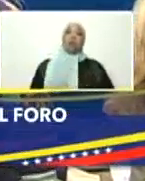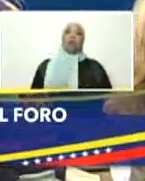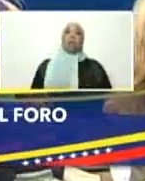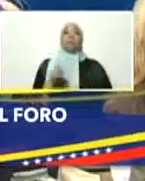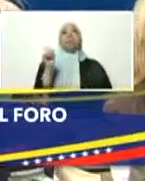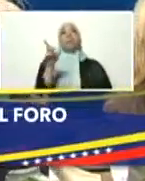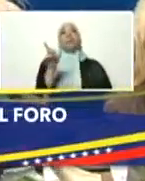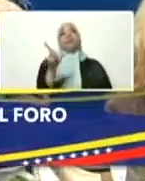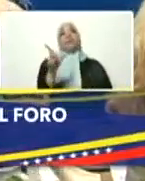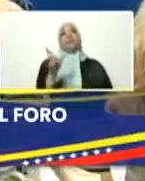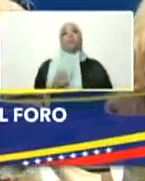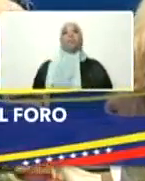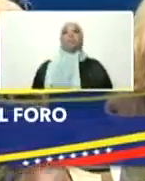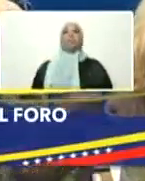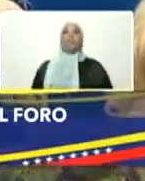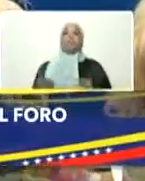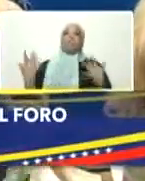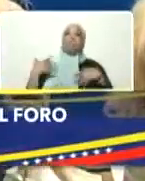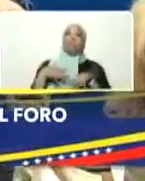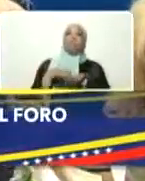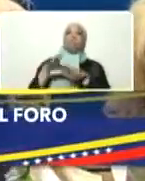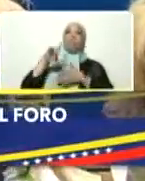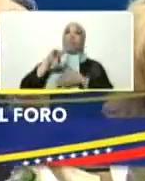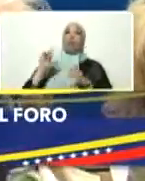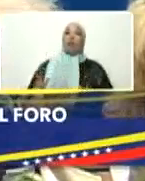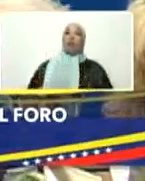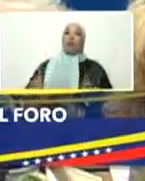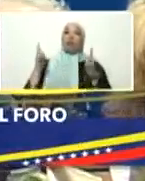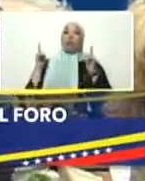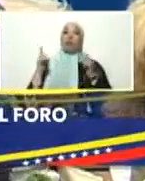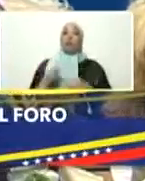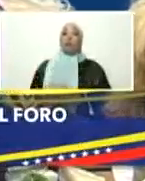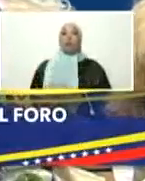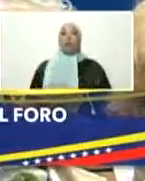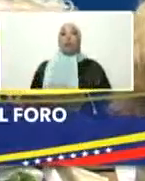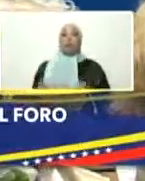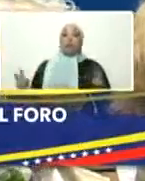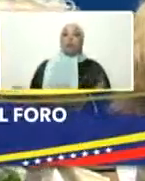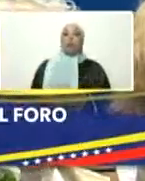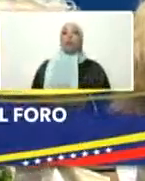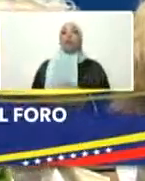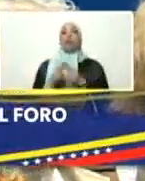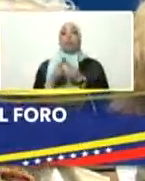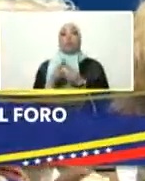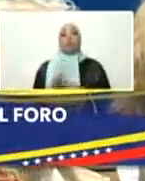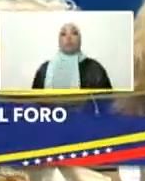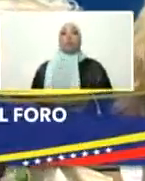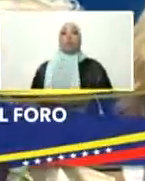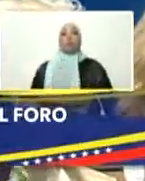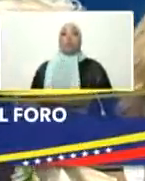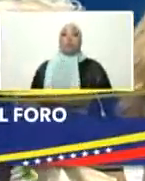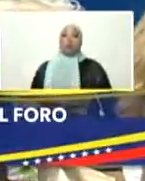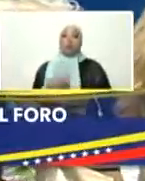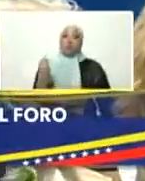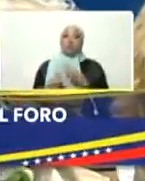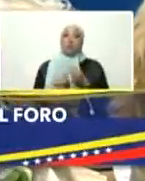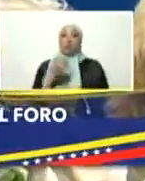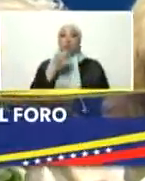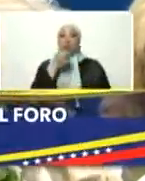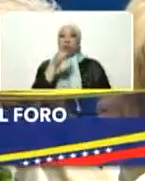partido y la integración. Y ha permitido que nos sigamos encontrando. Pues me cogen también de